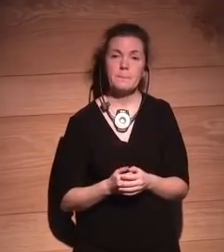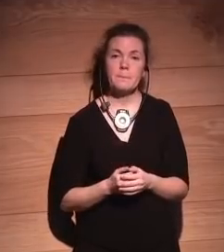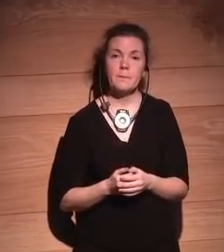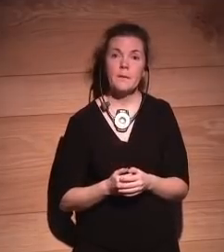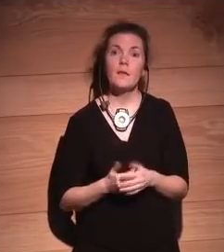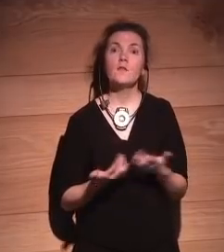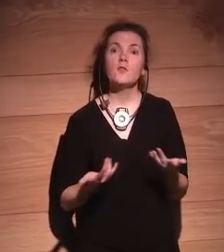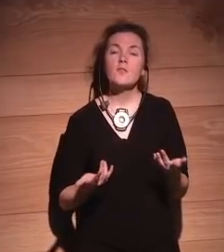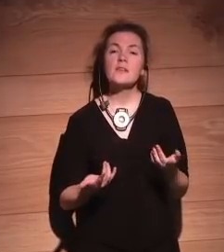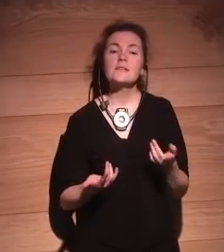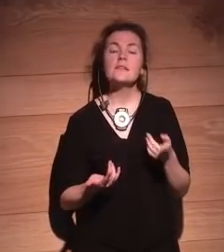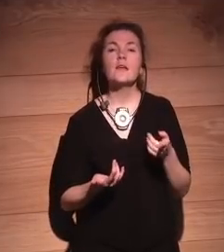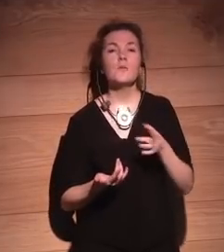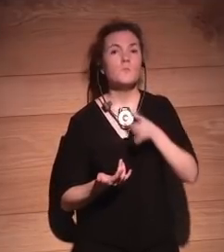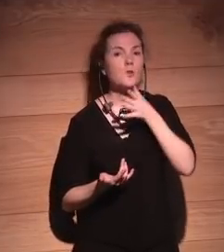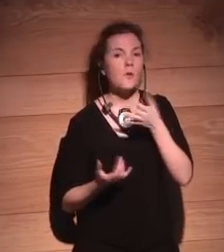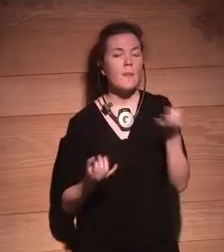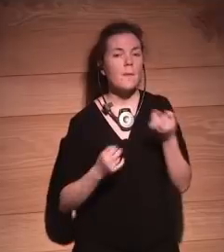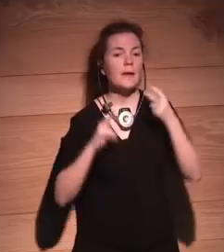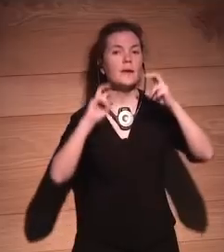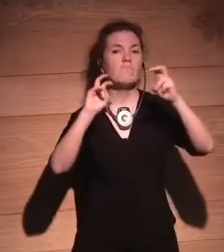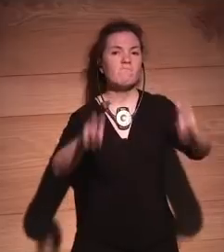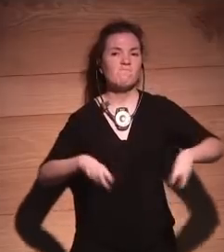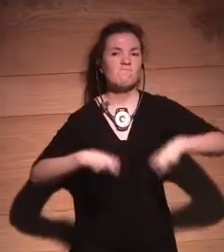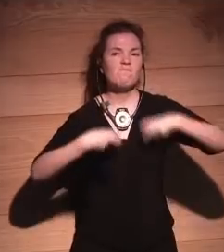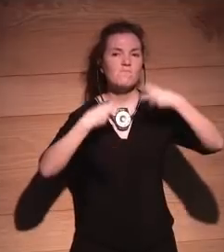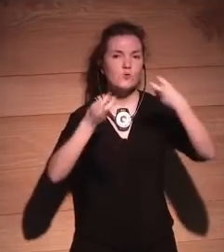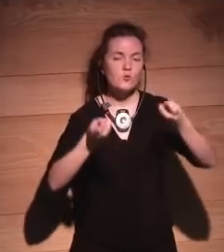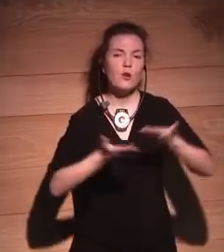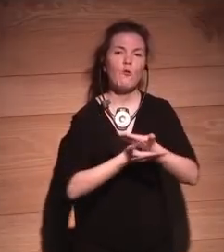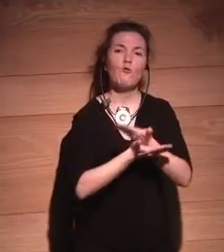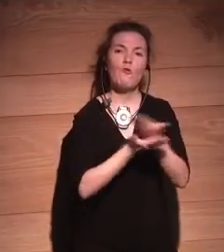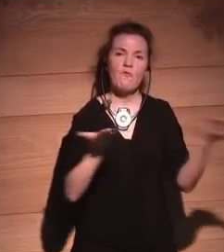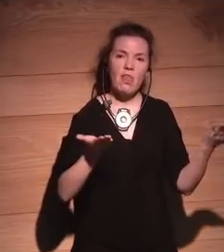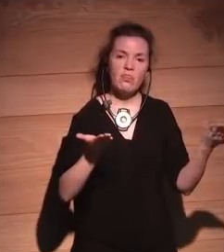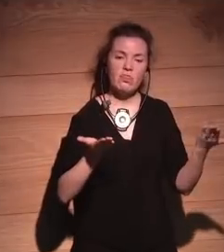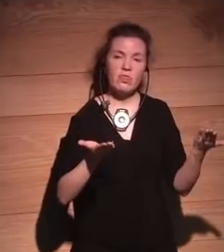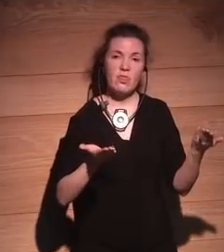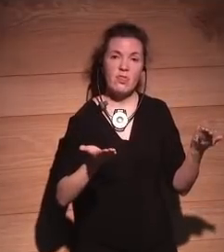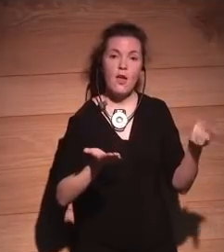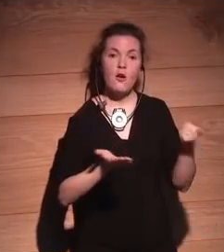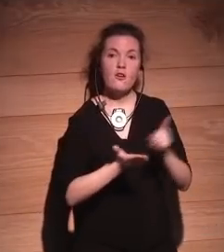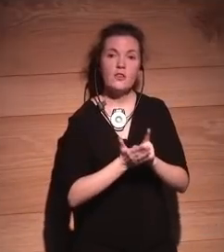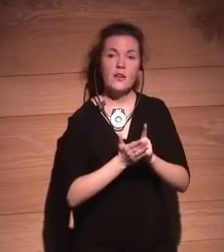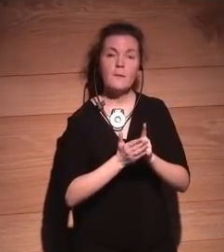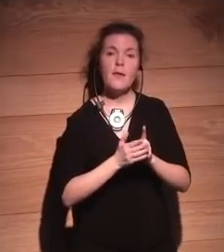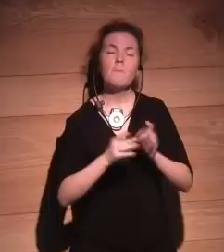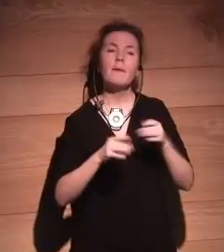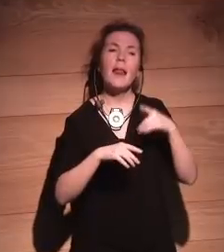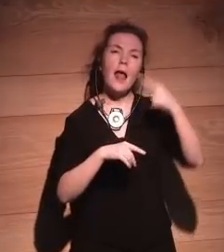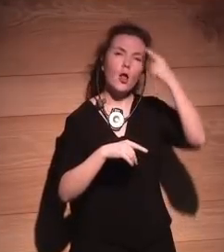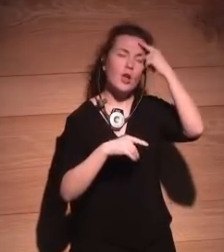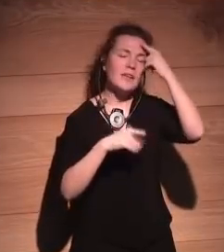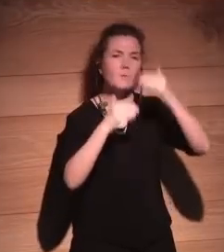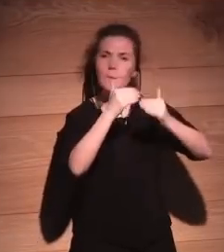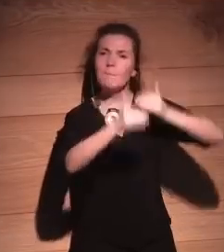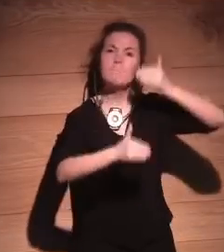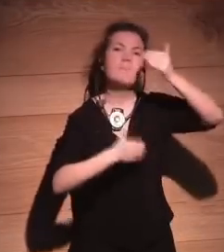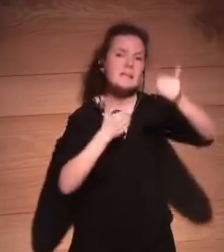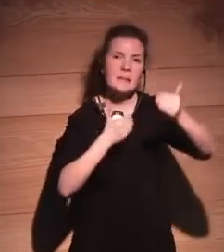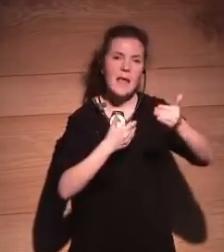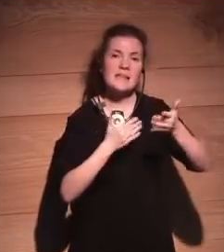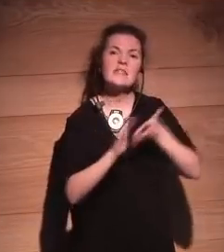Y por lo tanto hay que reconstruir confianza yendo más allá de estos medios cognitivos, es decir, explicando.